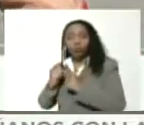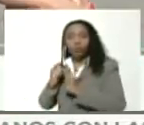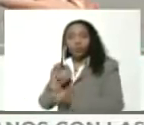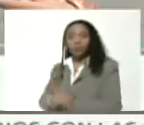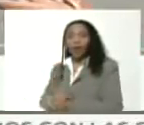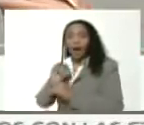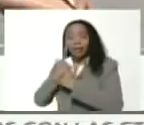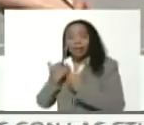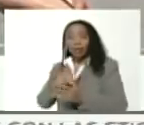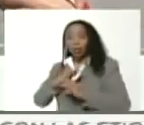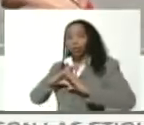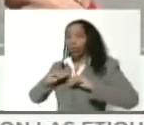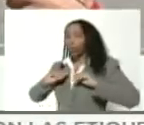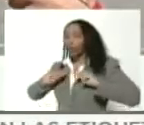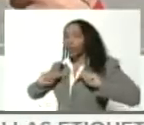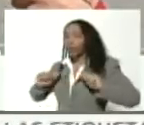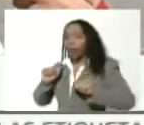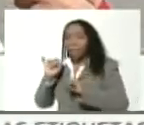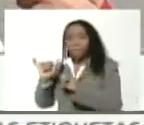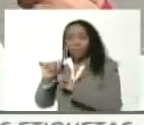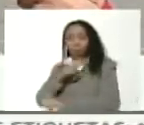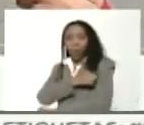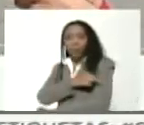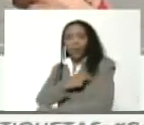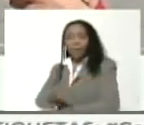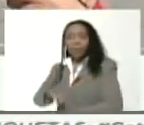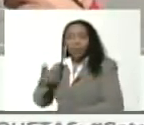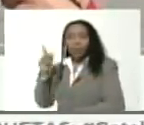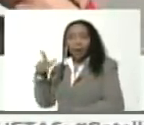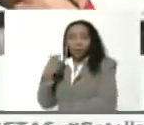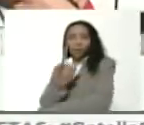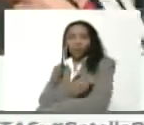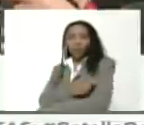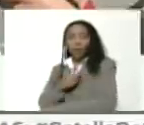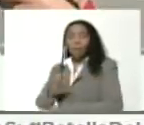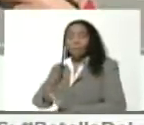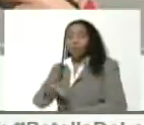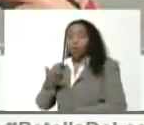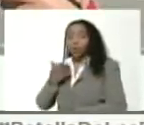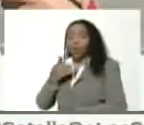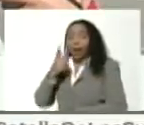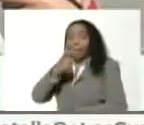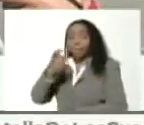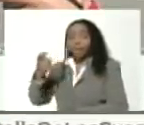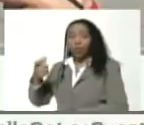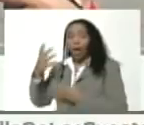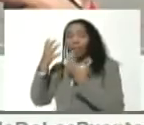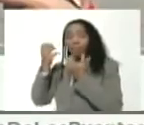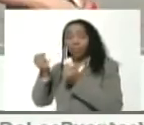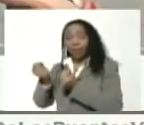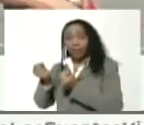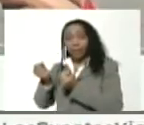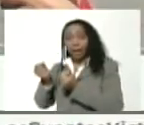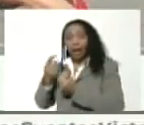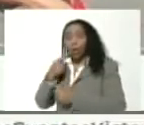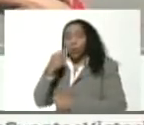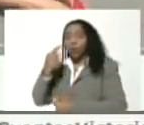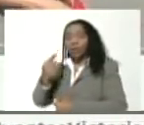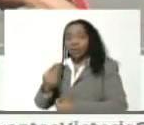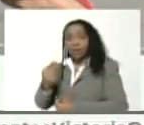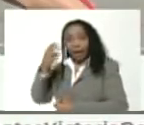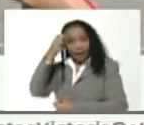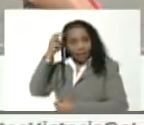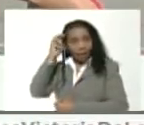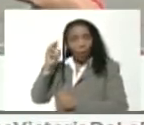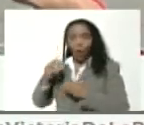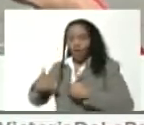en todo el territorio nacional, en los mismos hospitales centinelas, se están colocando las vacunas. Es bien importante que la gente entienda, como lo decía el canciller, los enormes